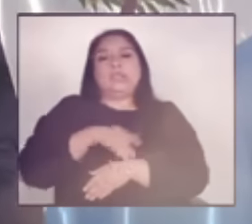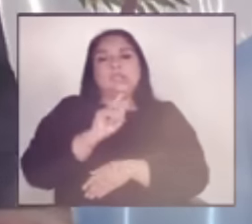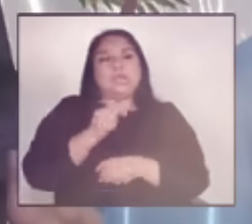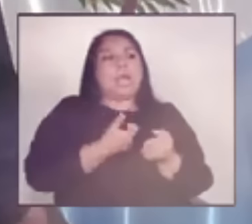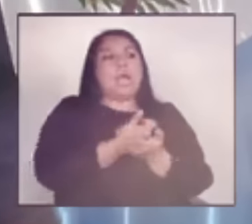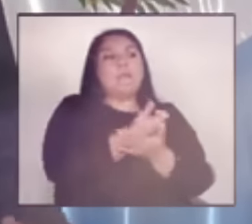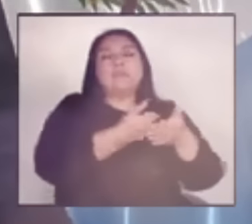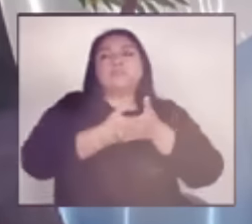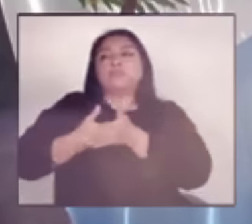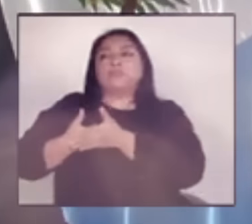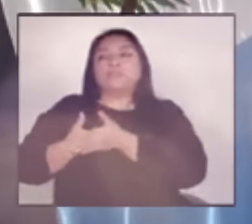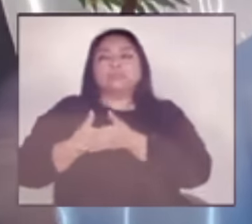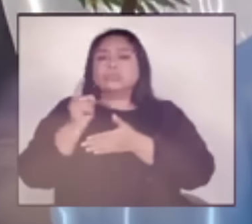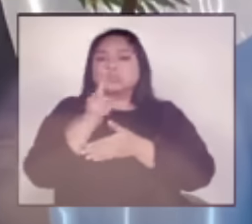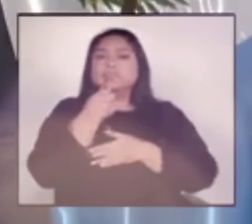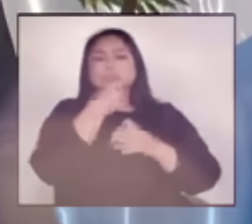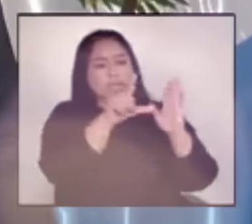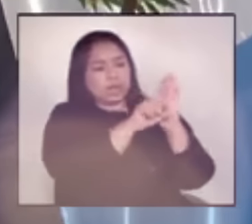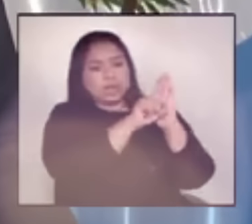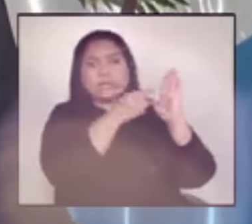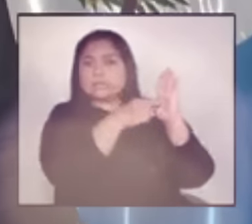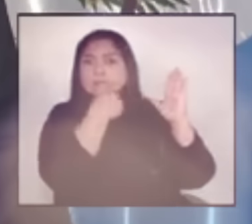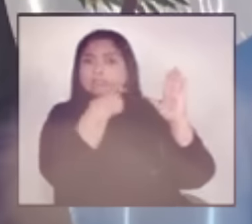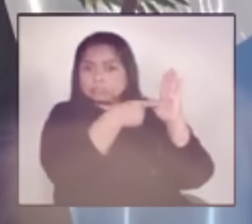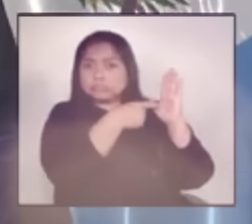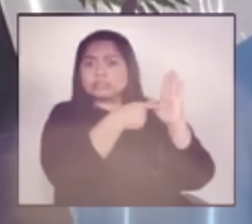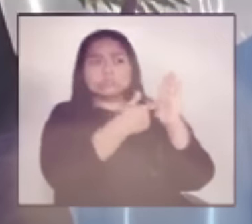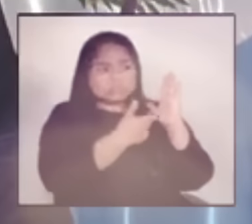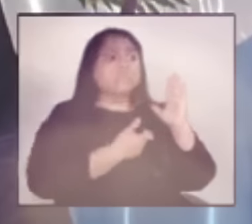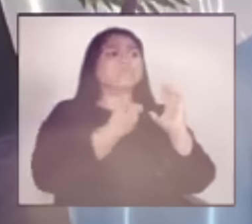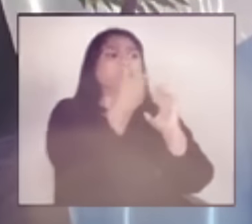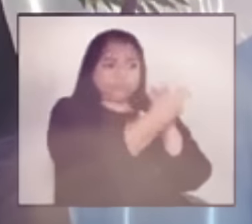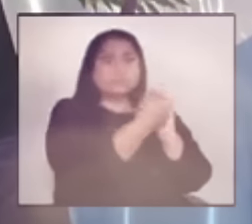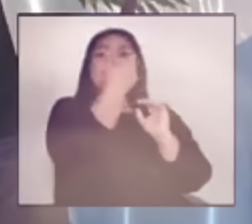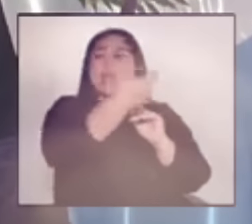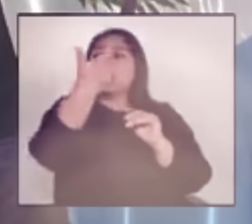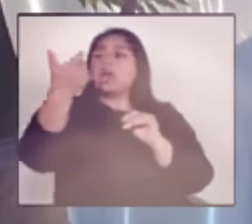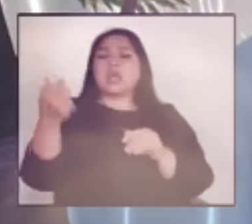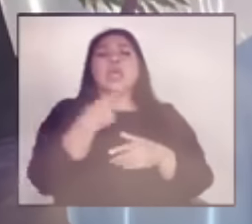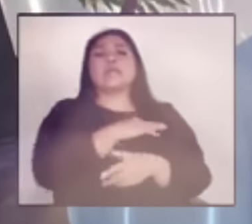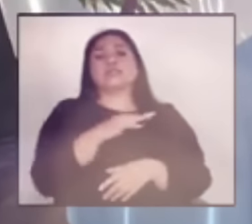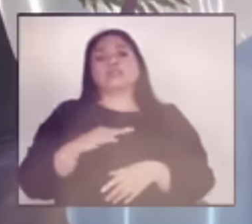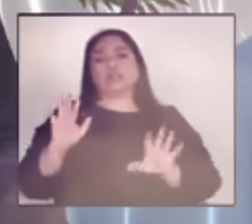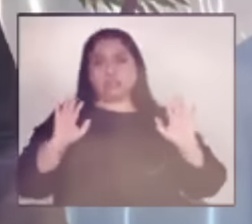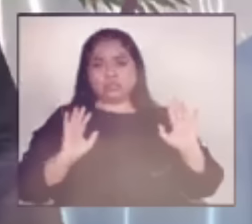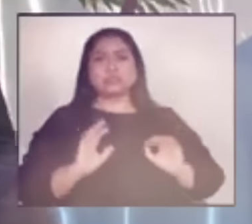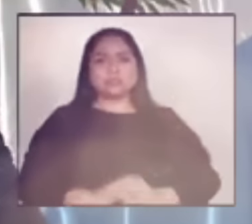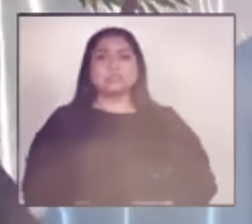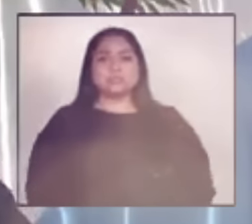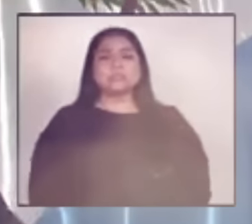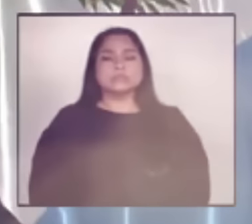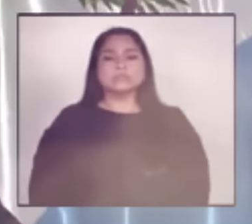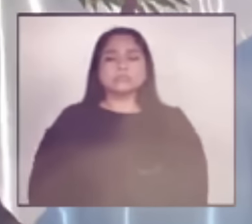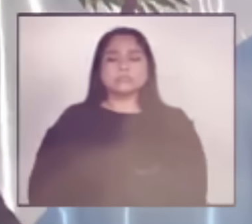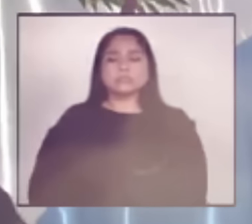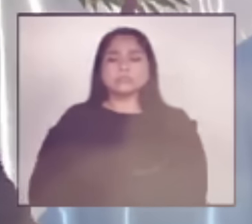aporte, entregaremos lo que la ley constitucionalmente establece que le corresponde a cada ministerio, a cada municipalidad. Gracias, presidente.